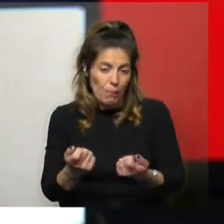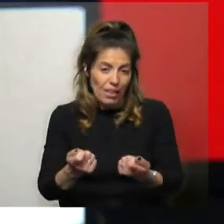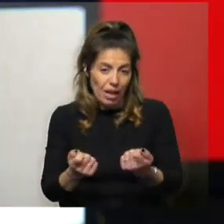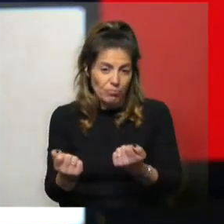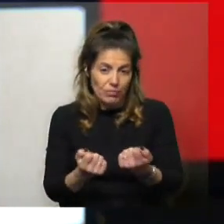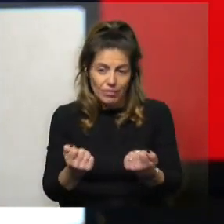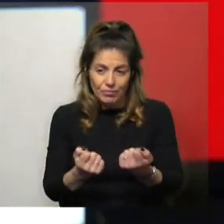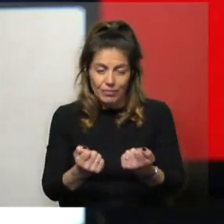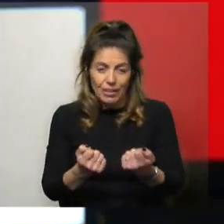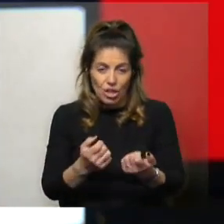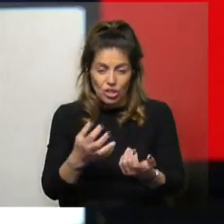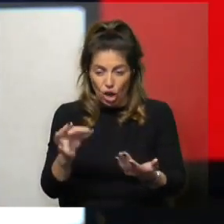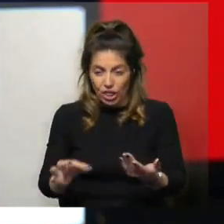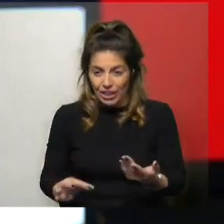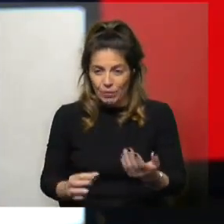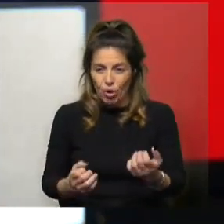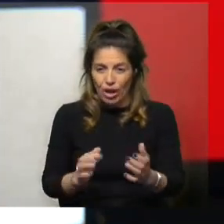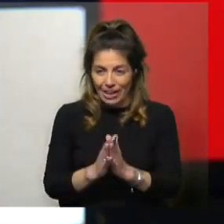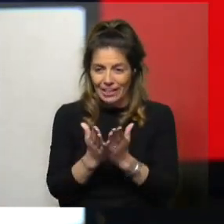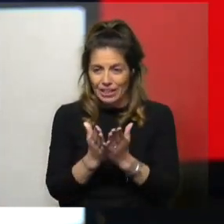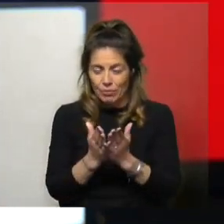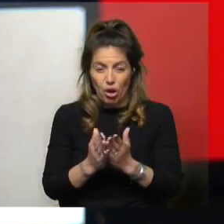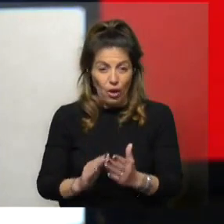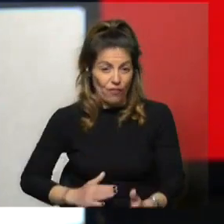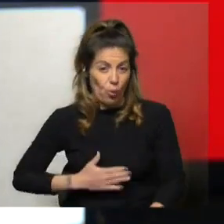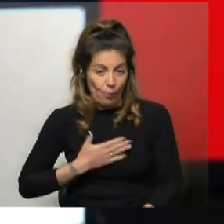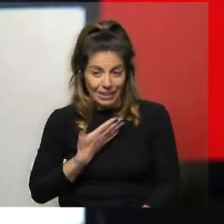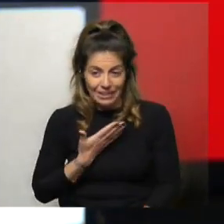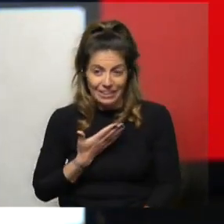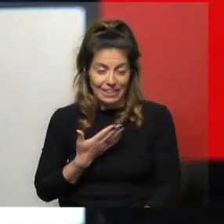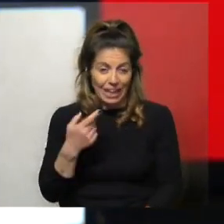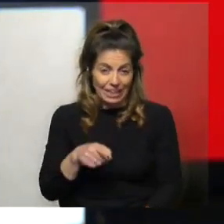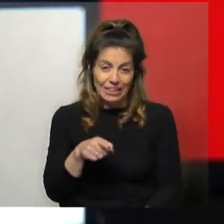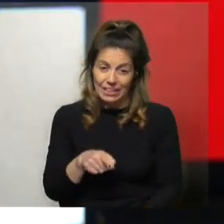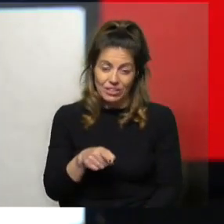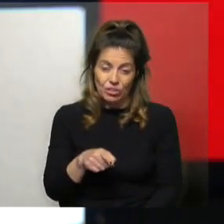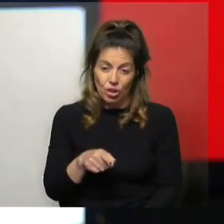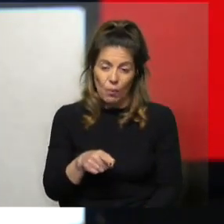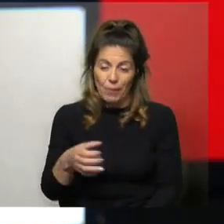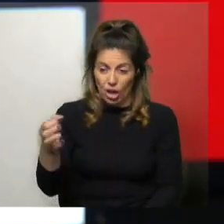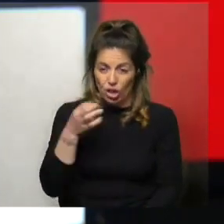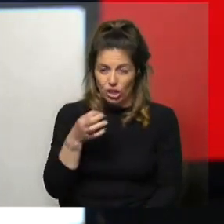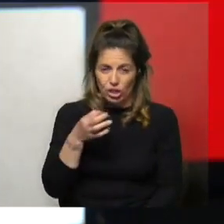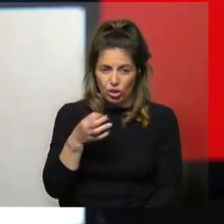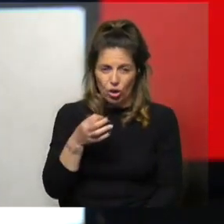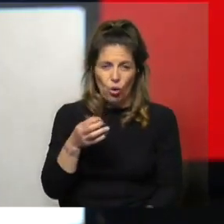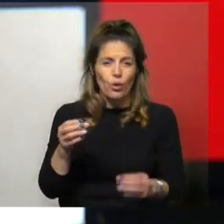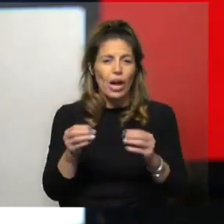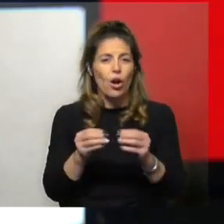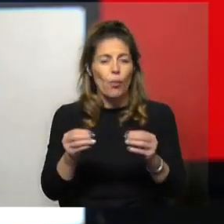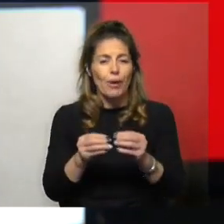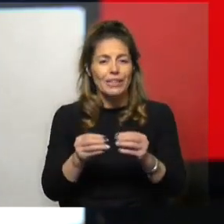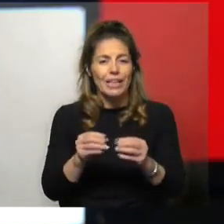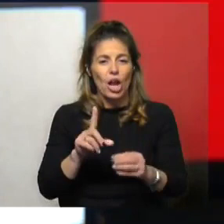más descritto en el libro que que la verdad con mucha valentía y desde lugares Esto me lo dijo querida compañera Lucía